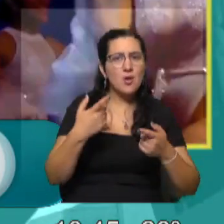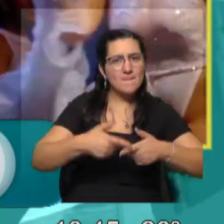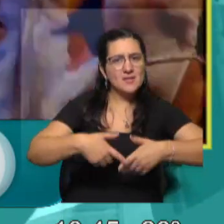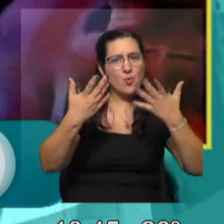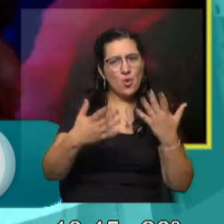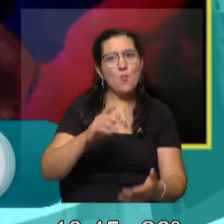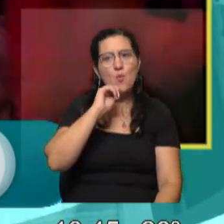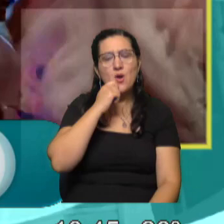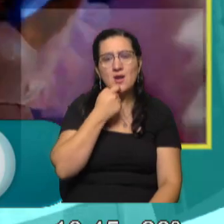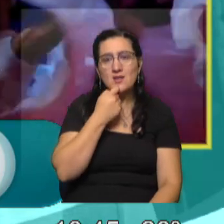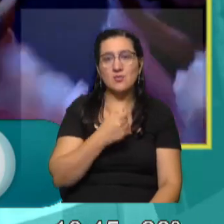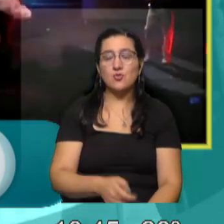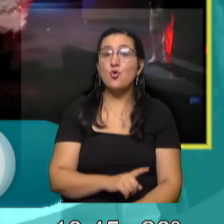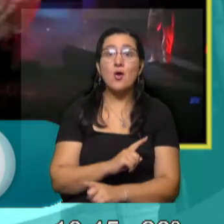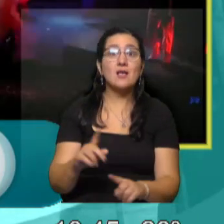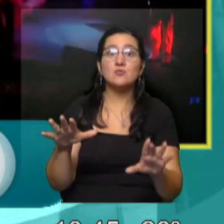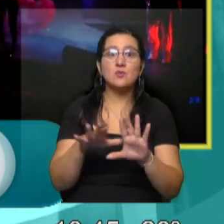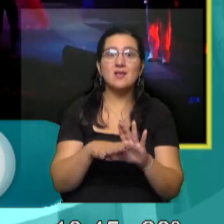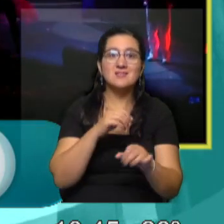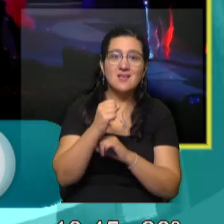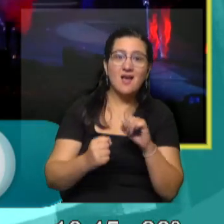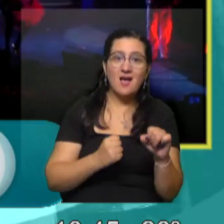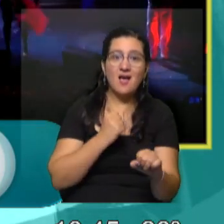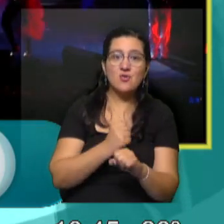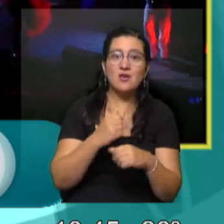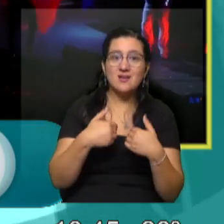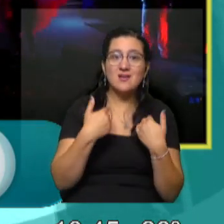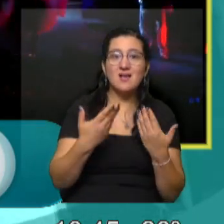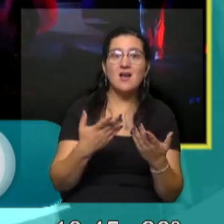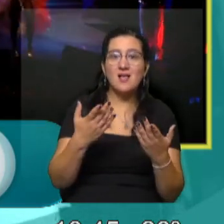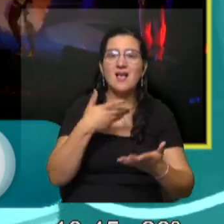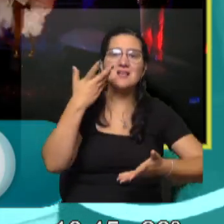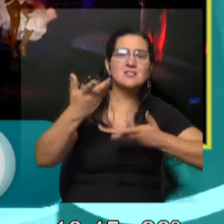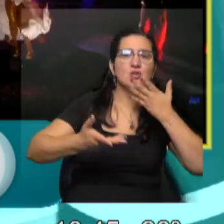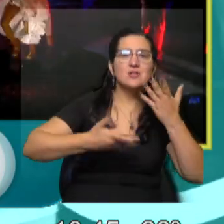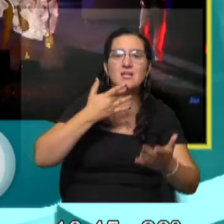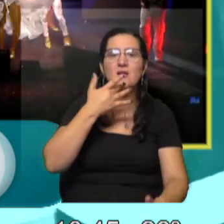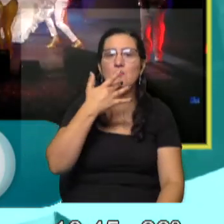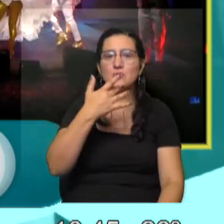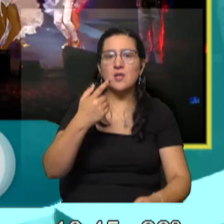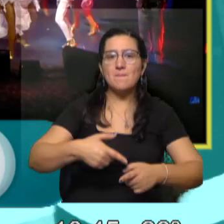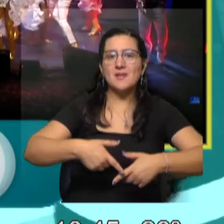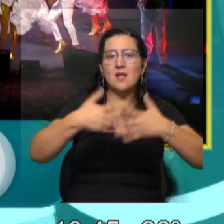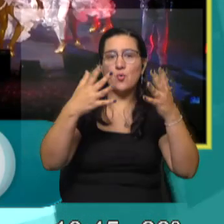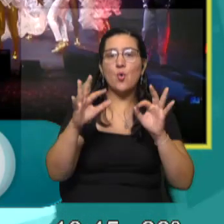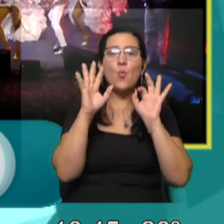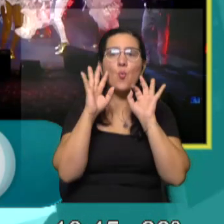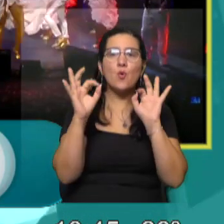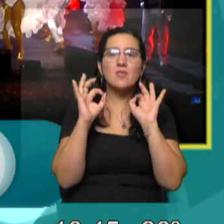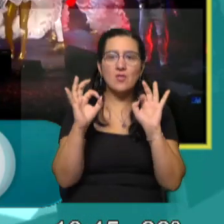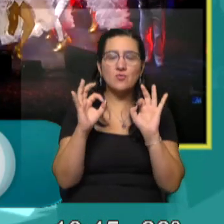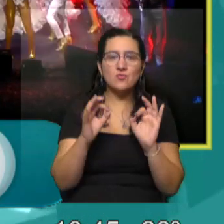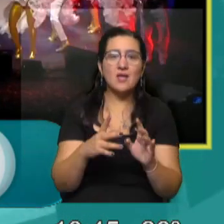mérito de Valores que no es casual. Hace años que viene regalándonos canciones hermosas y espectáculos cuidados en los que se abordan